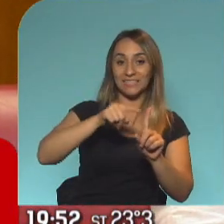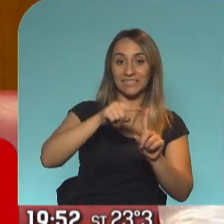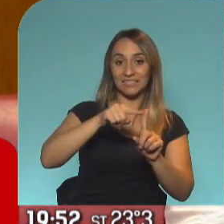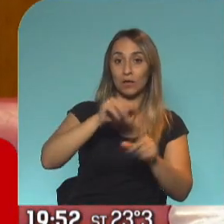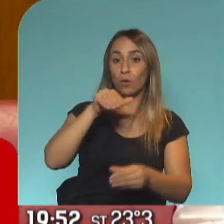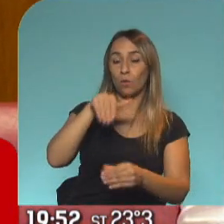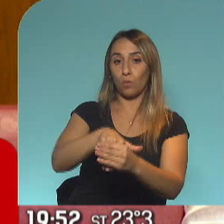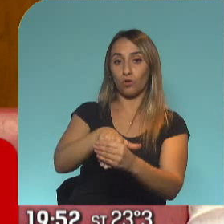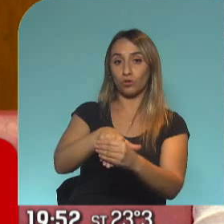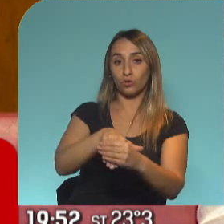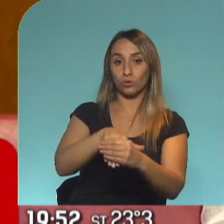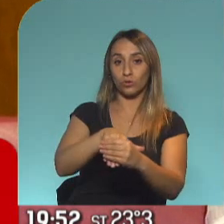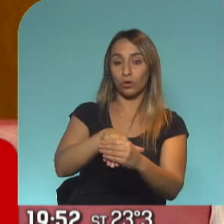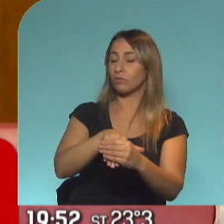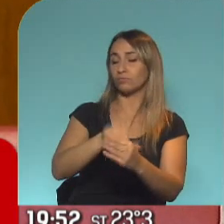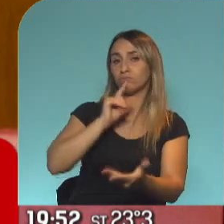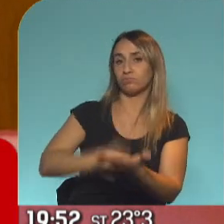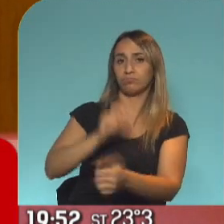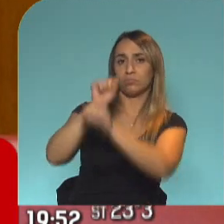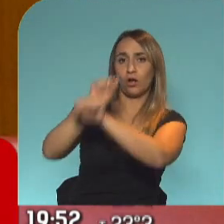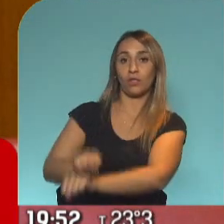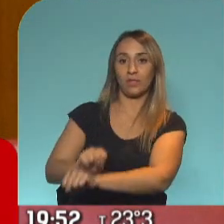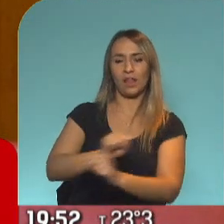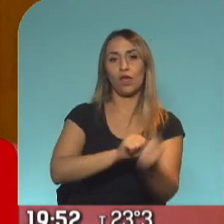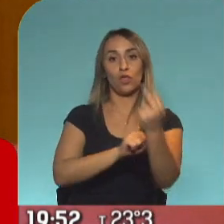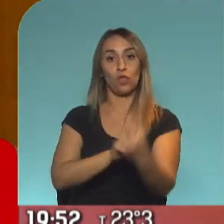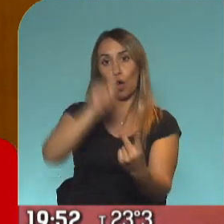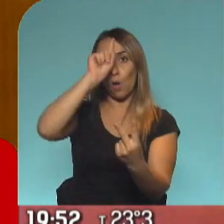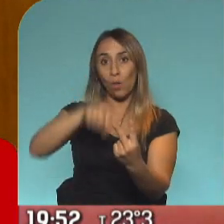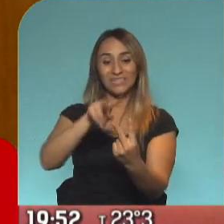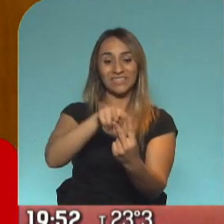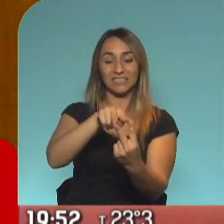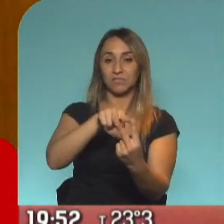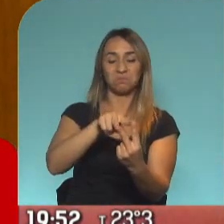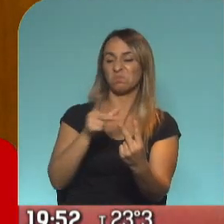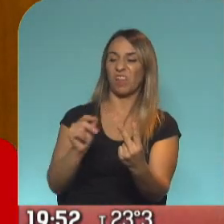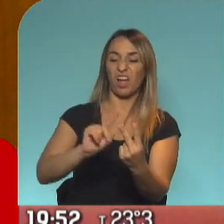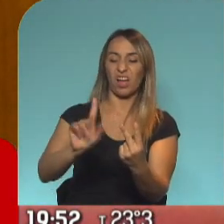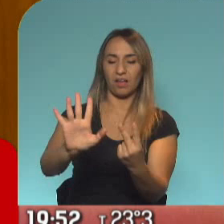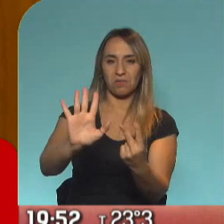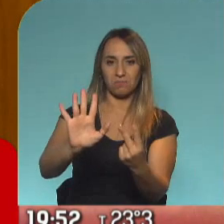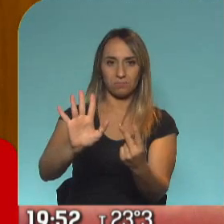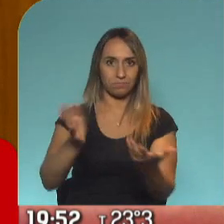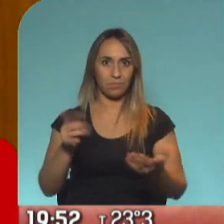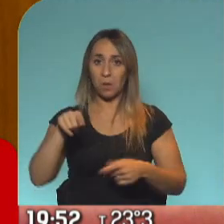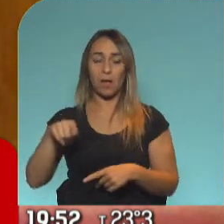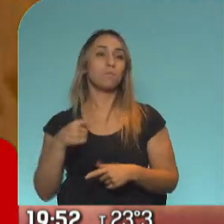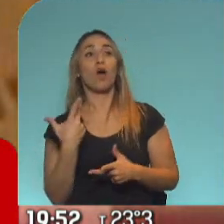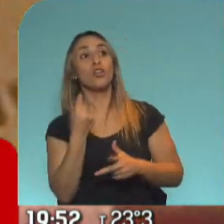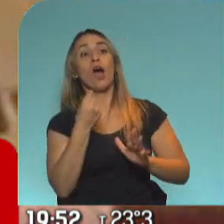votó por condenarlo, los otros dos no. Pero él no los ha negado. Acá el